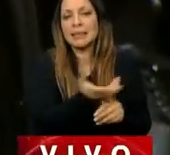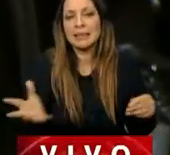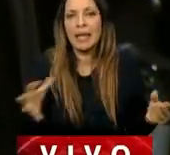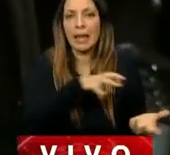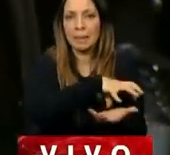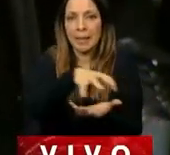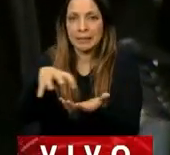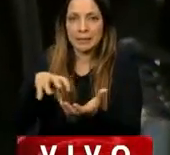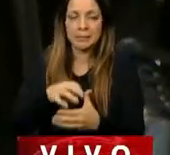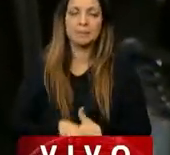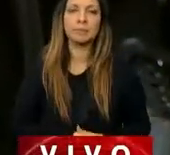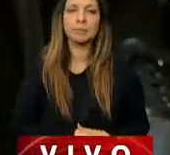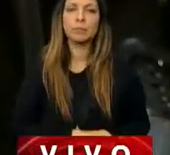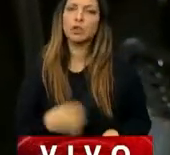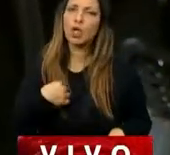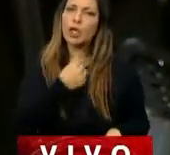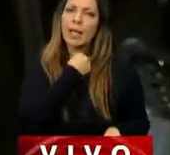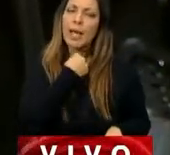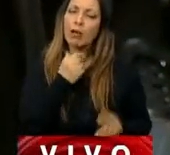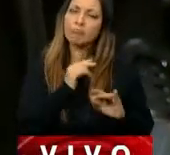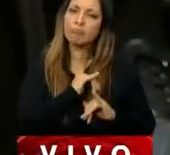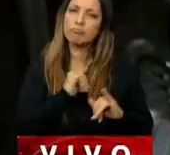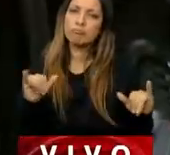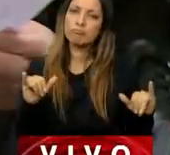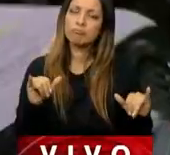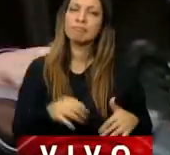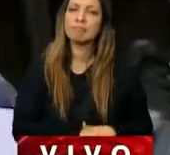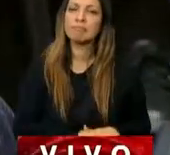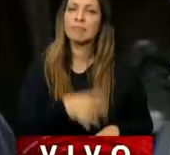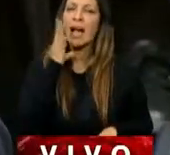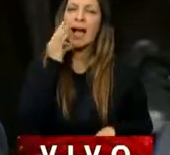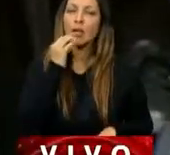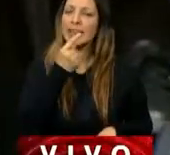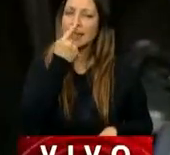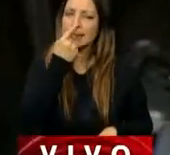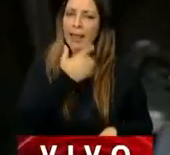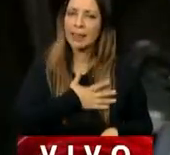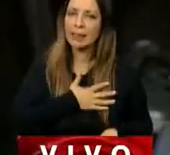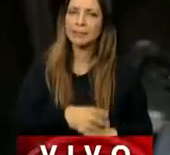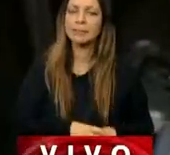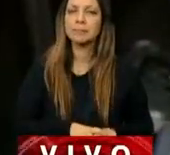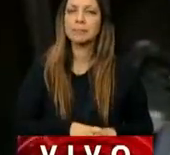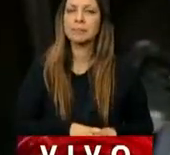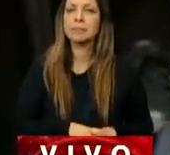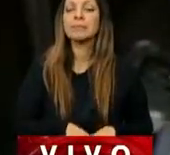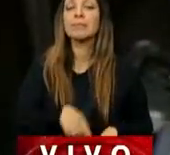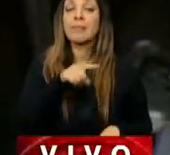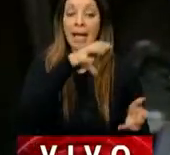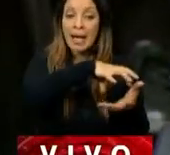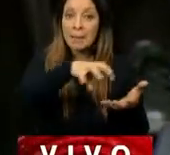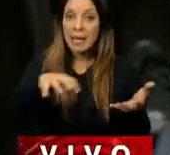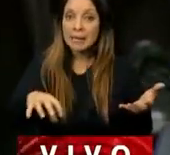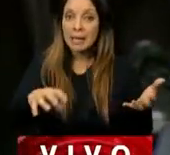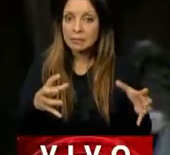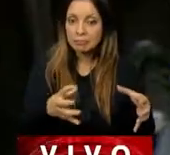empresas. Quiero marcar un dato que me parece interesante. 1/3 de estas empresas